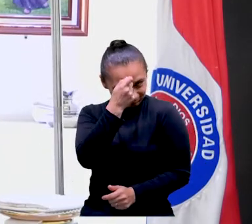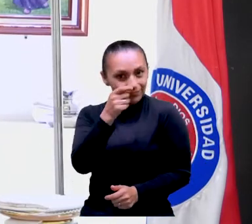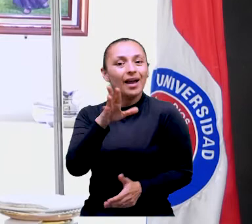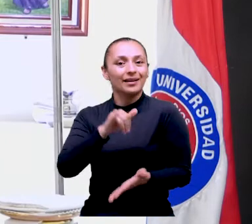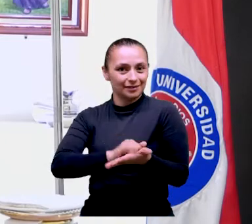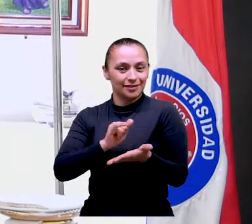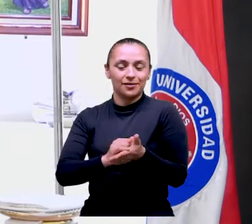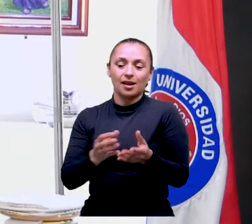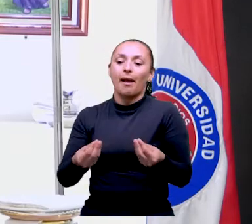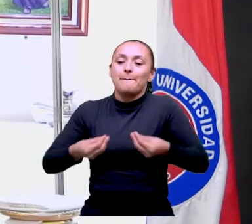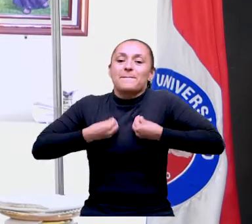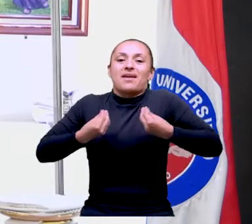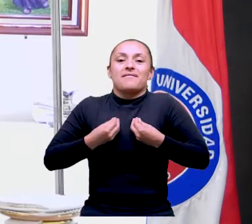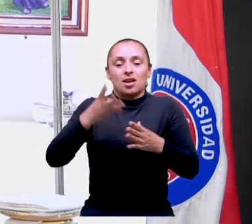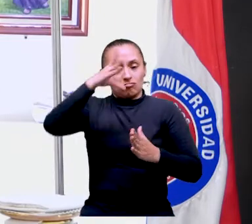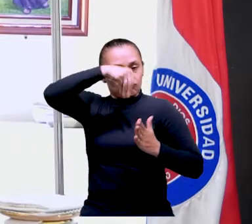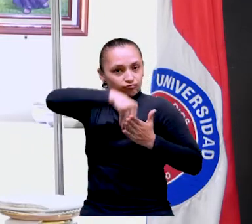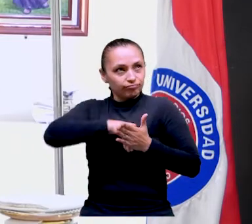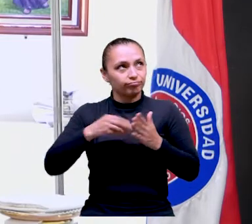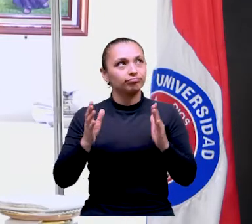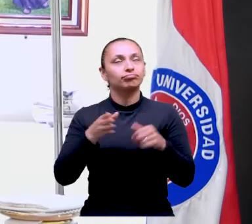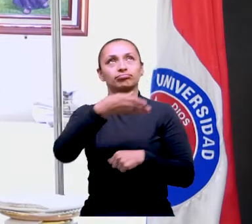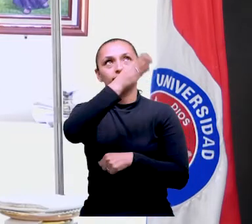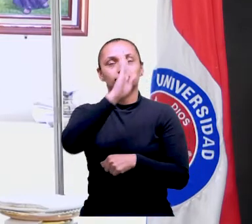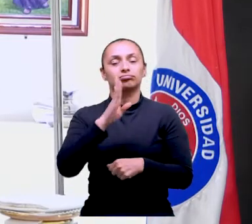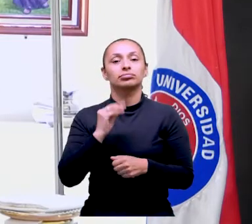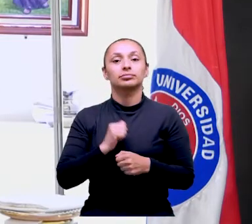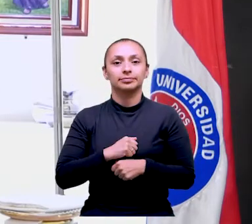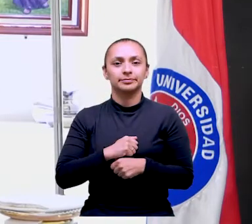a él y evitaremos m